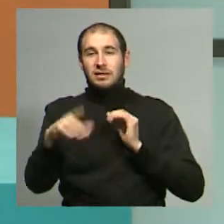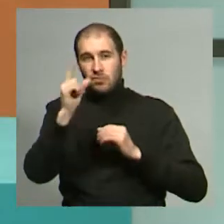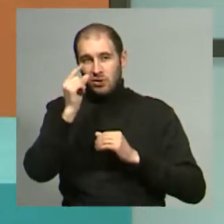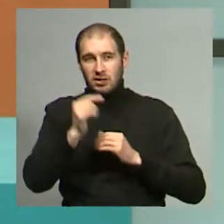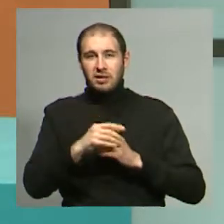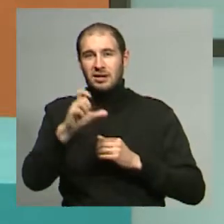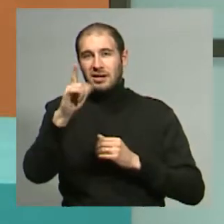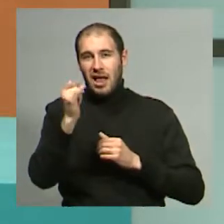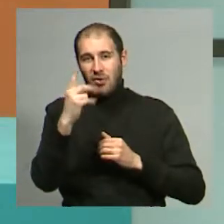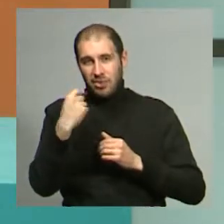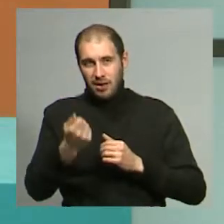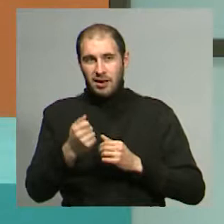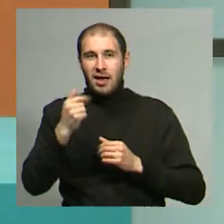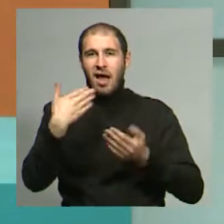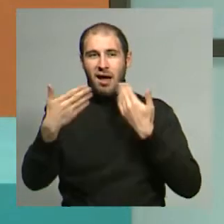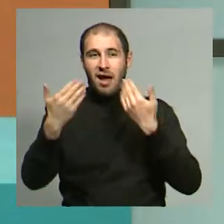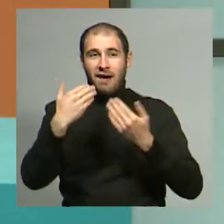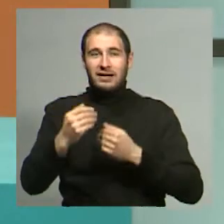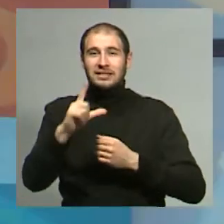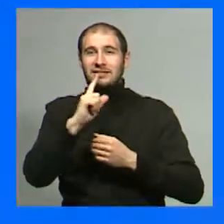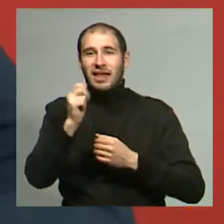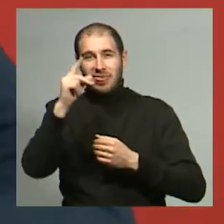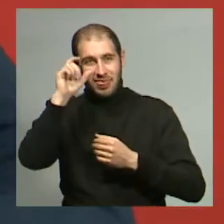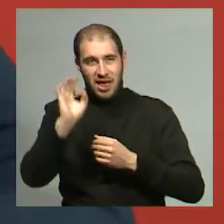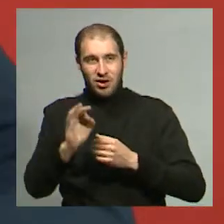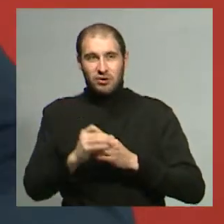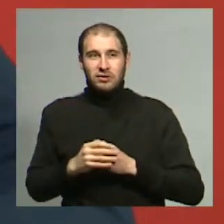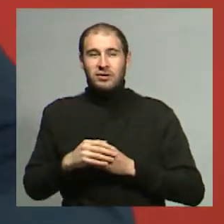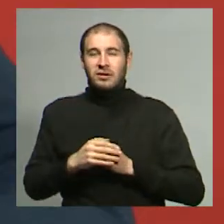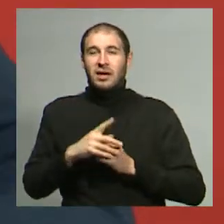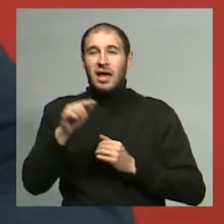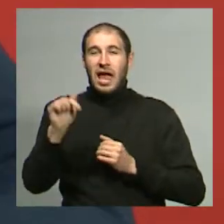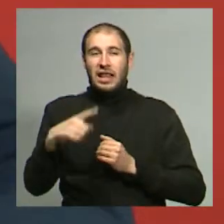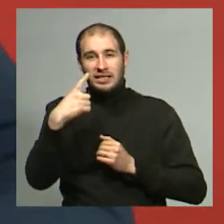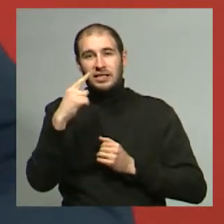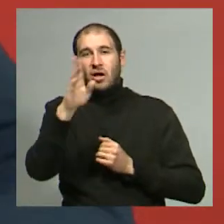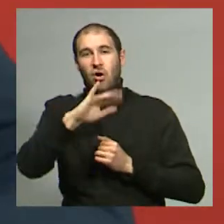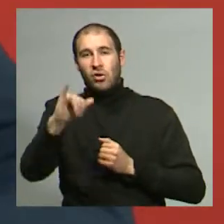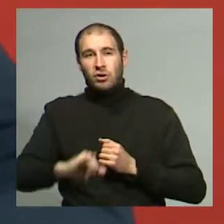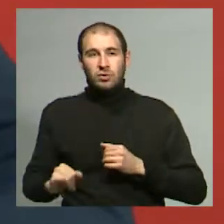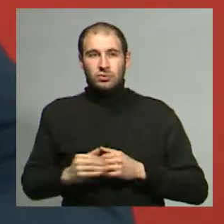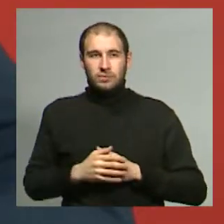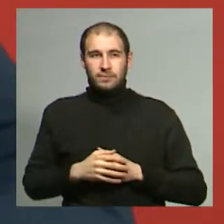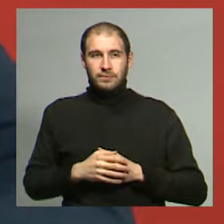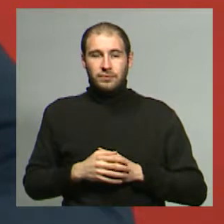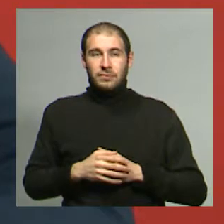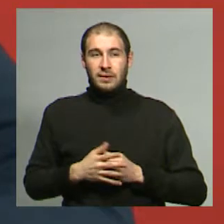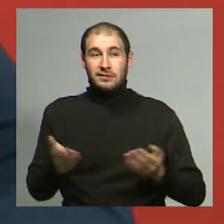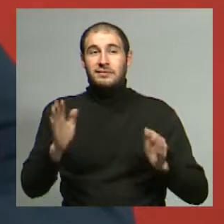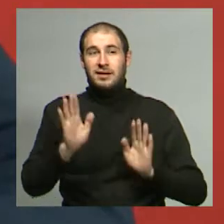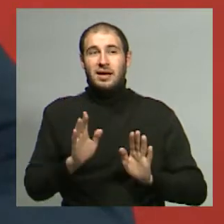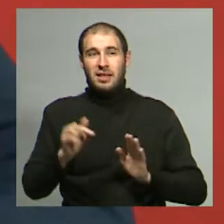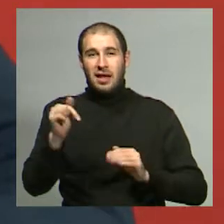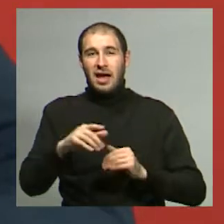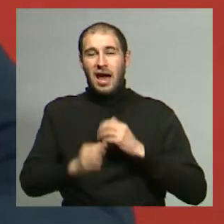Político. Claudia Durán va a estar charlando con Tadeo García Salazar, el intendente de Godoy Cruz. Así que bueno, quédate